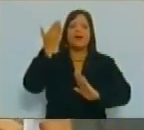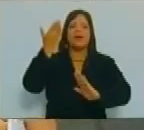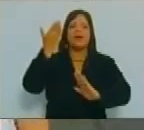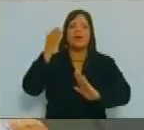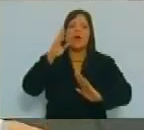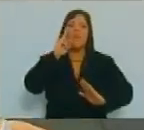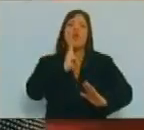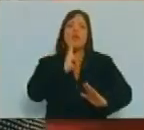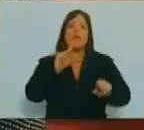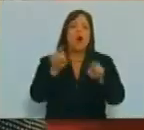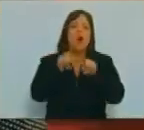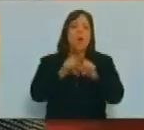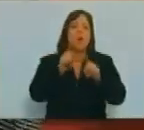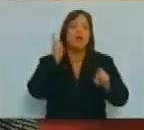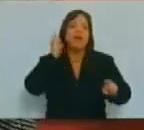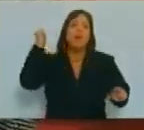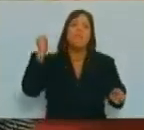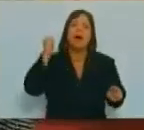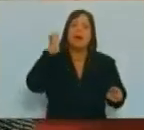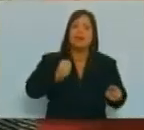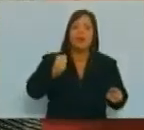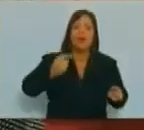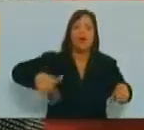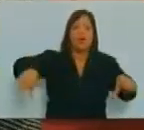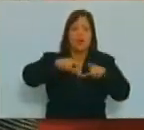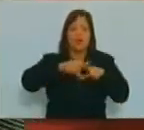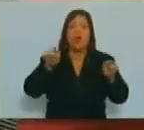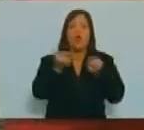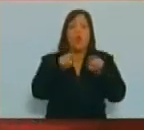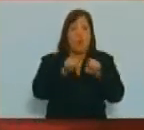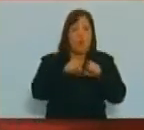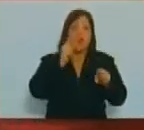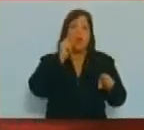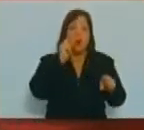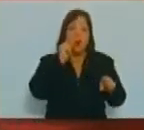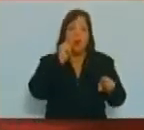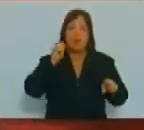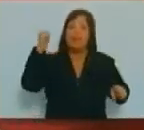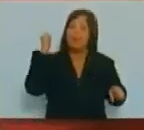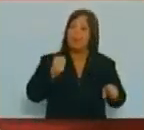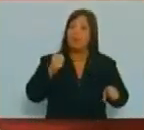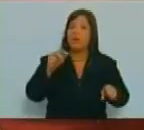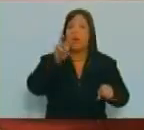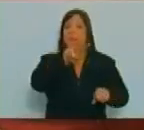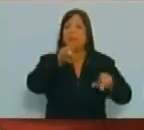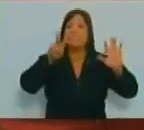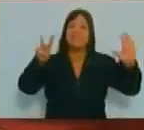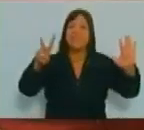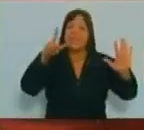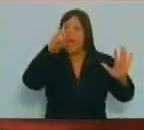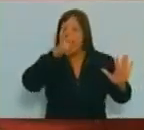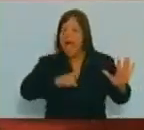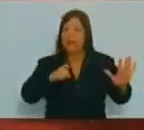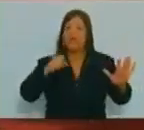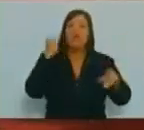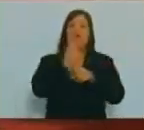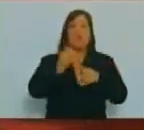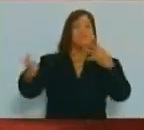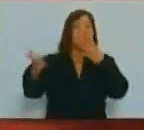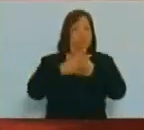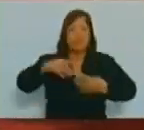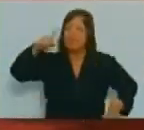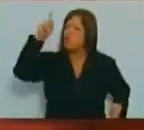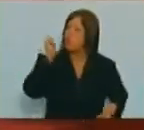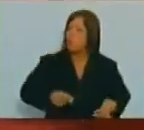bolívar que también era esa camada y se le clavaron 27 años de cárcel así también se